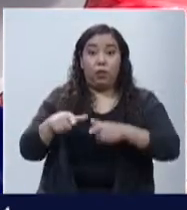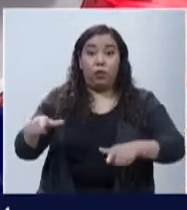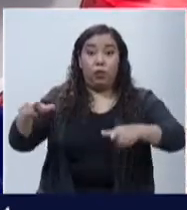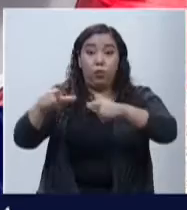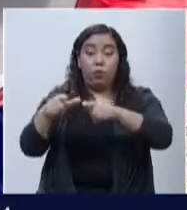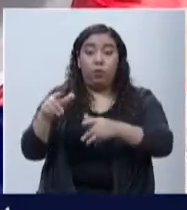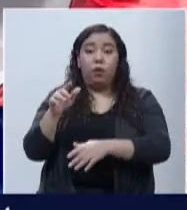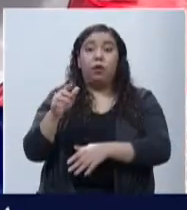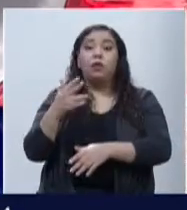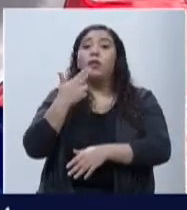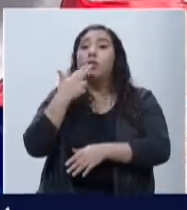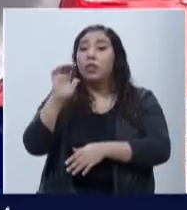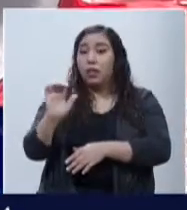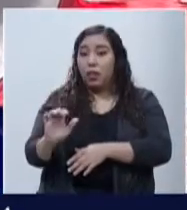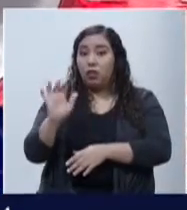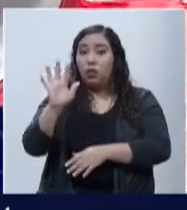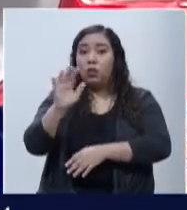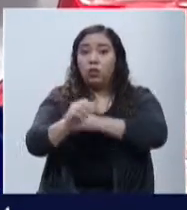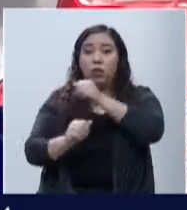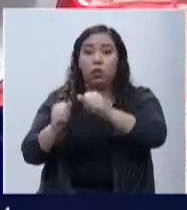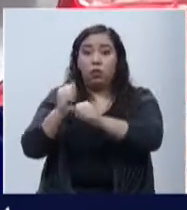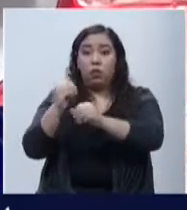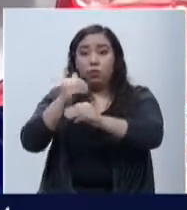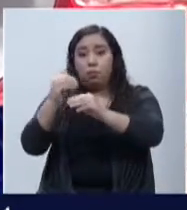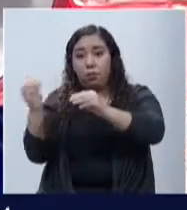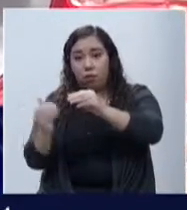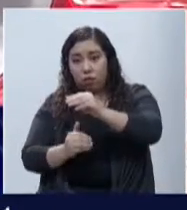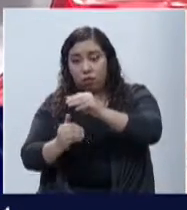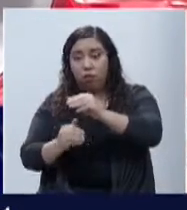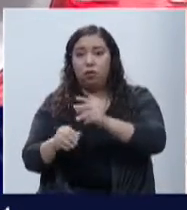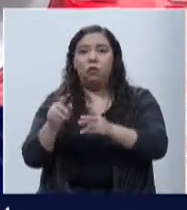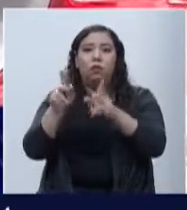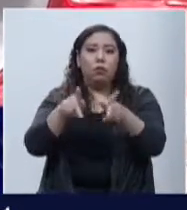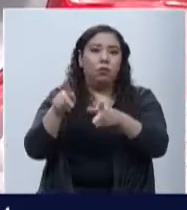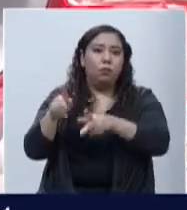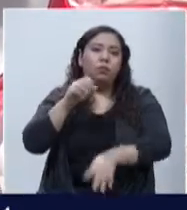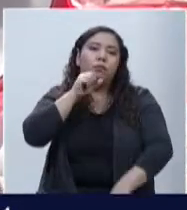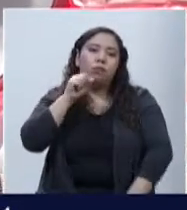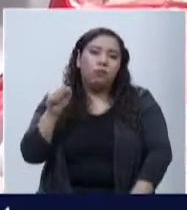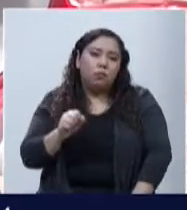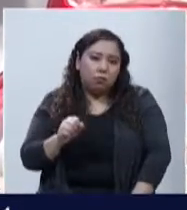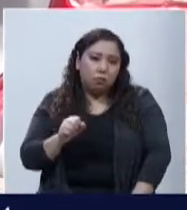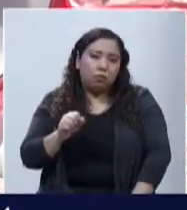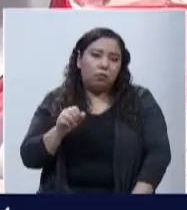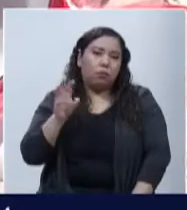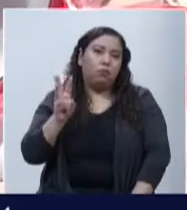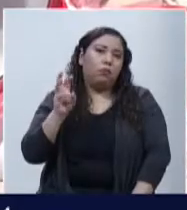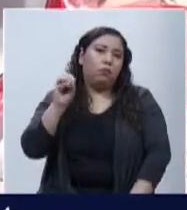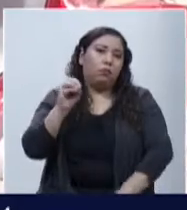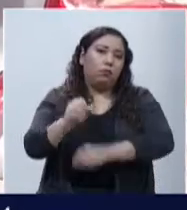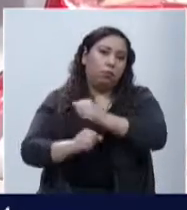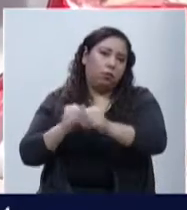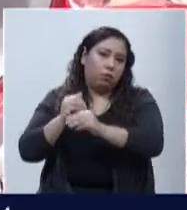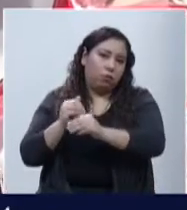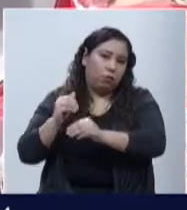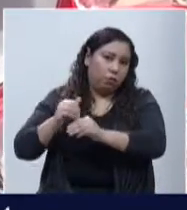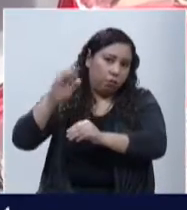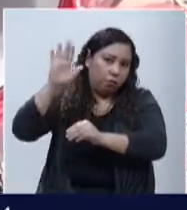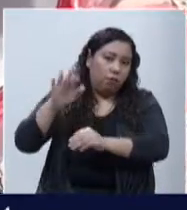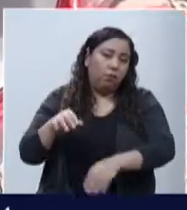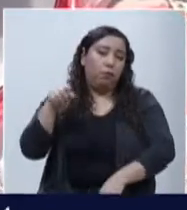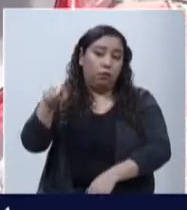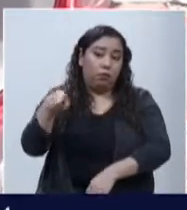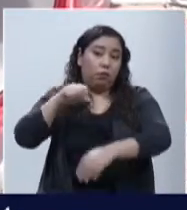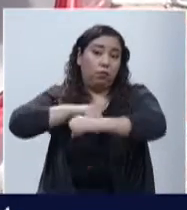5 años población menor de 60 años con alguna comorbilidad y sobre todo está esta sala va a estar